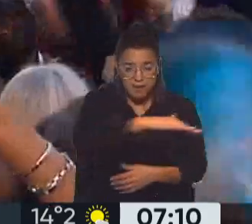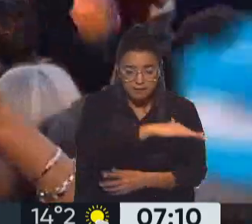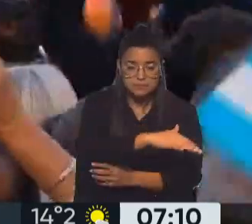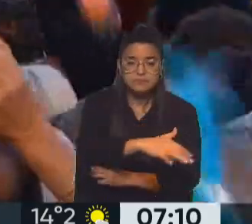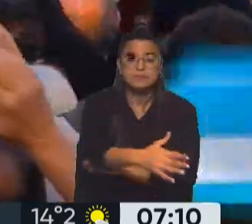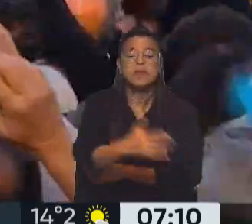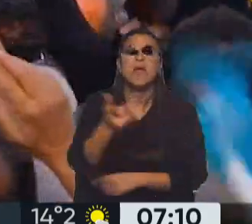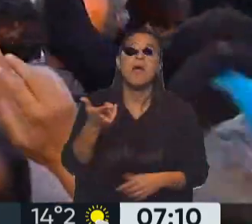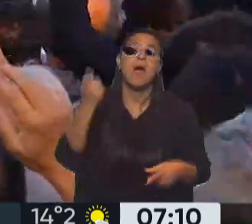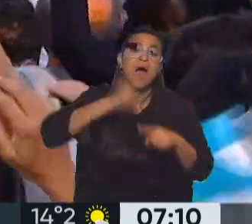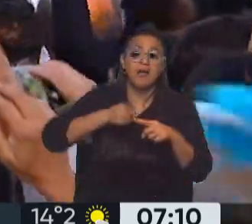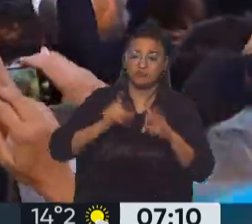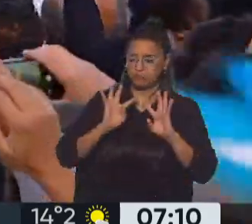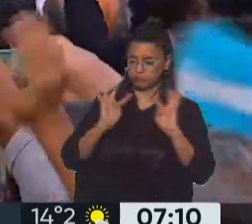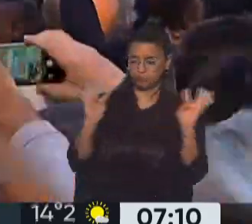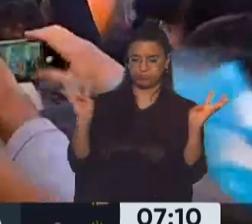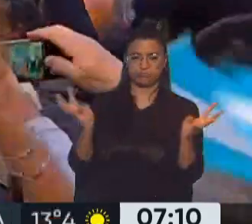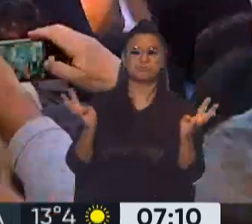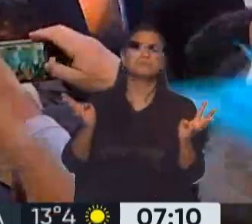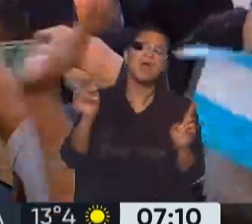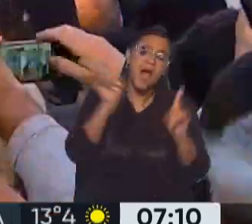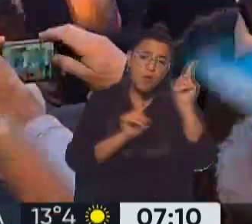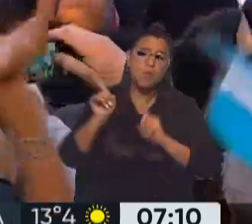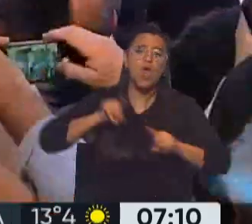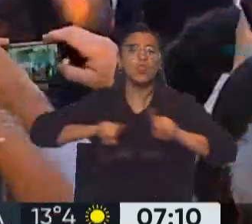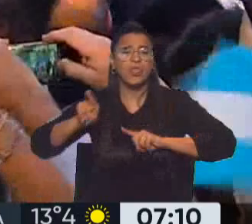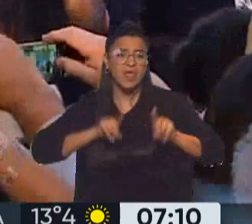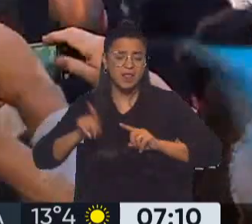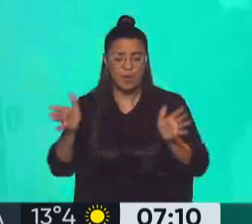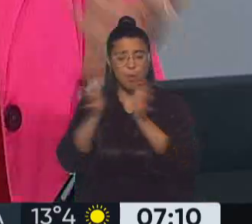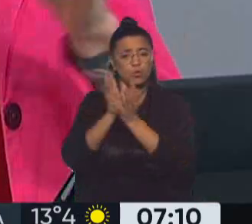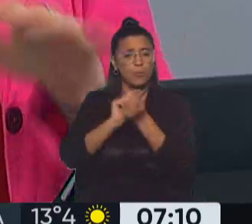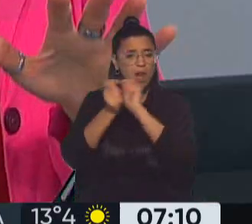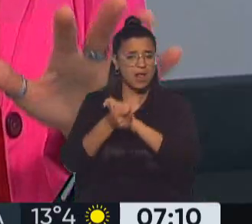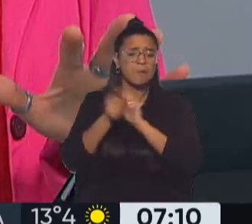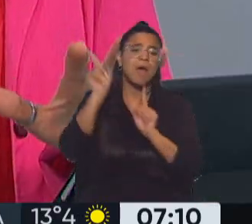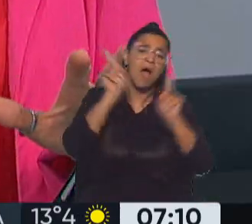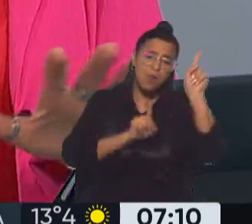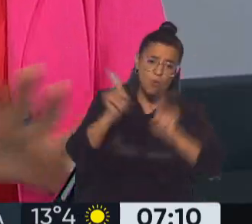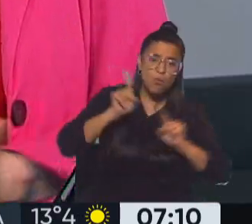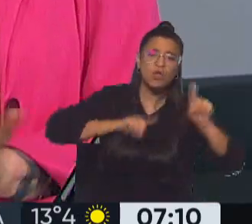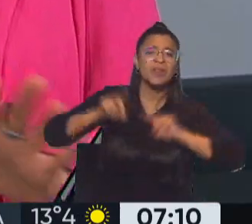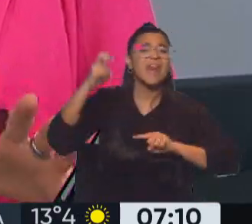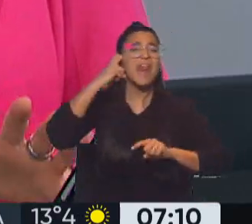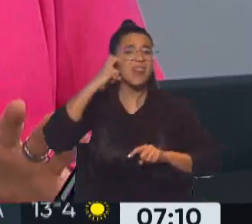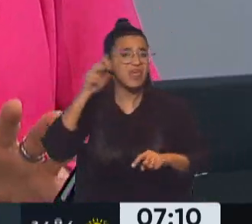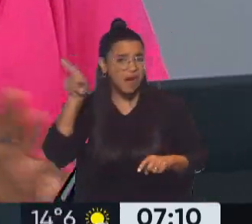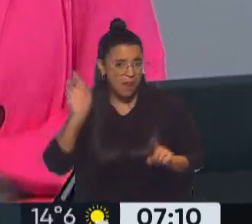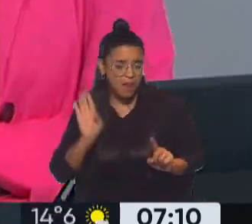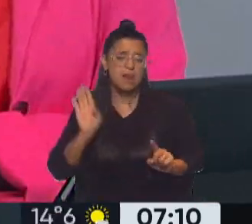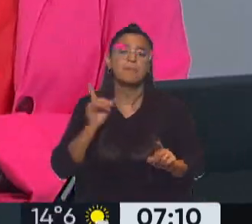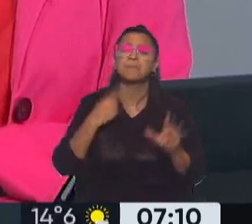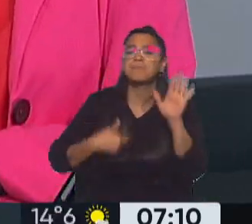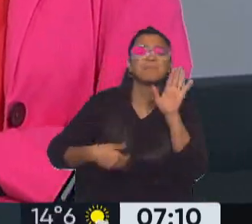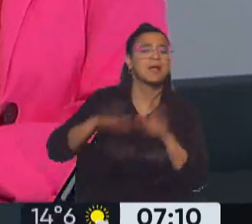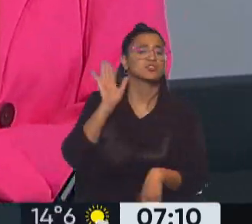ese acto en donde estuvo rodeada, se podría decir, de algunos dirigentes de Juntos por el Cambio, algunos dirigentes radicales, pero la mayoría